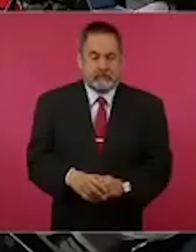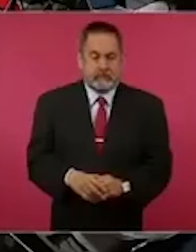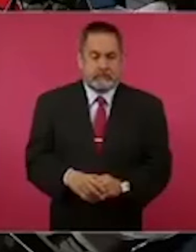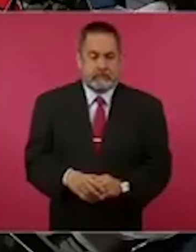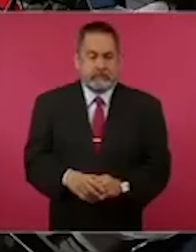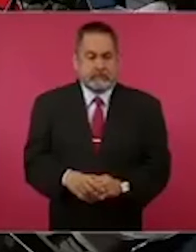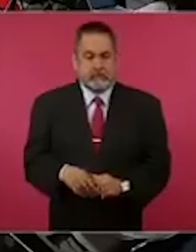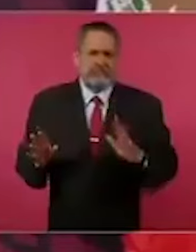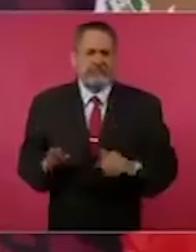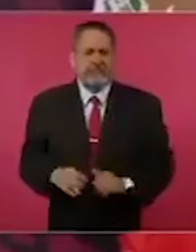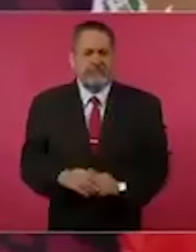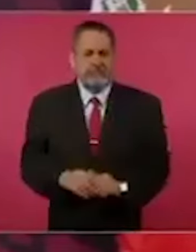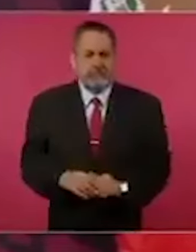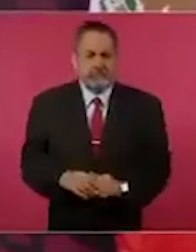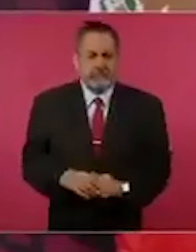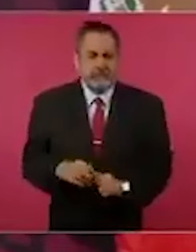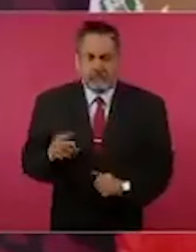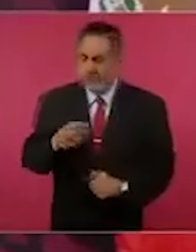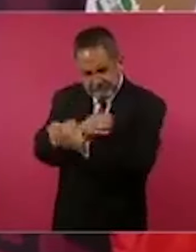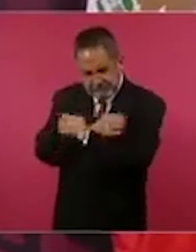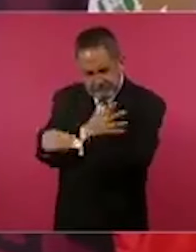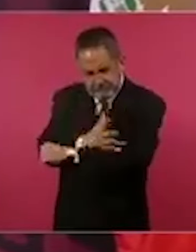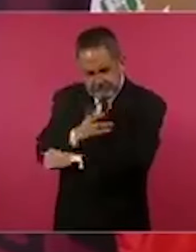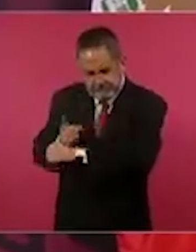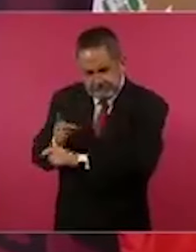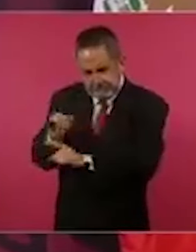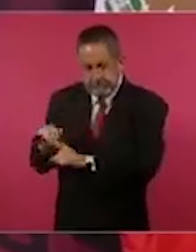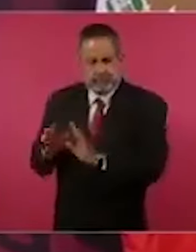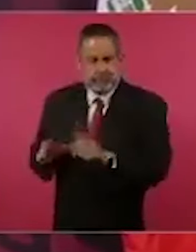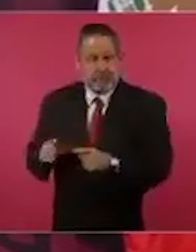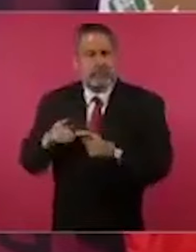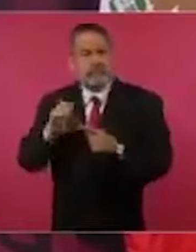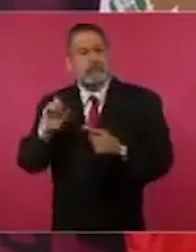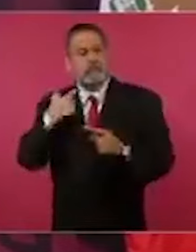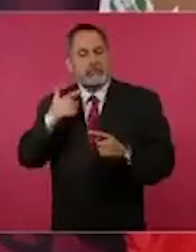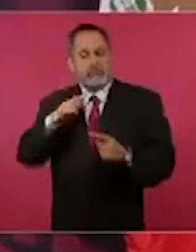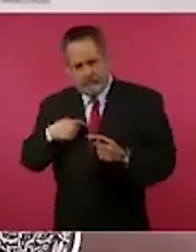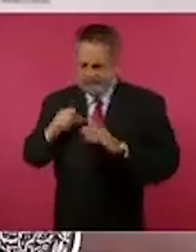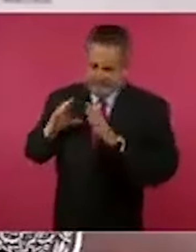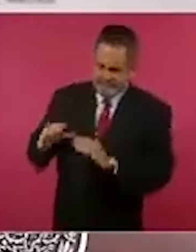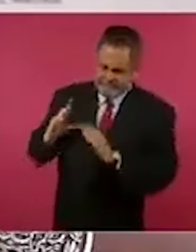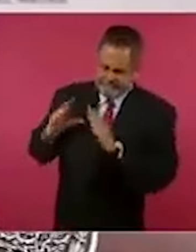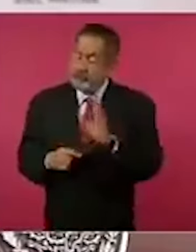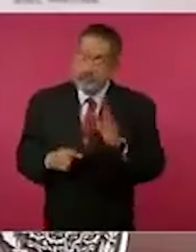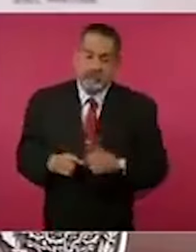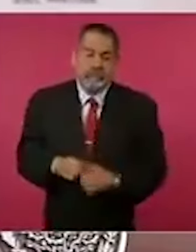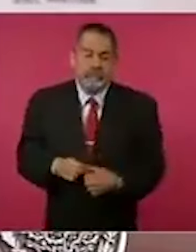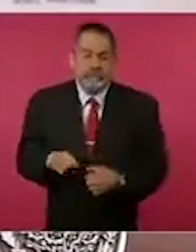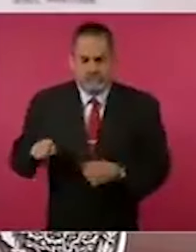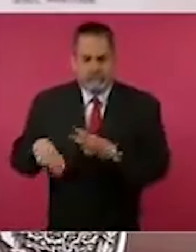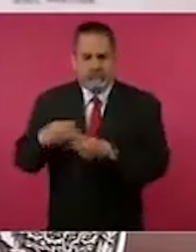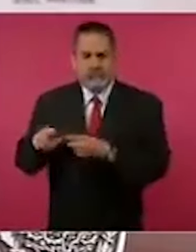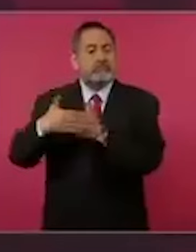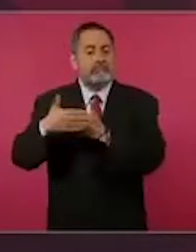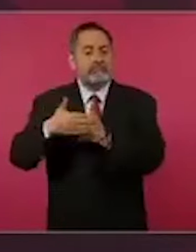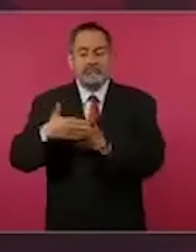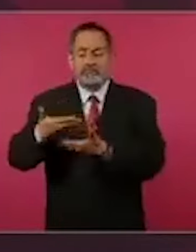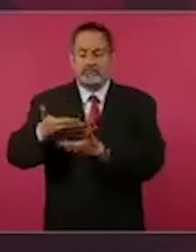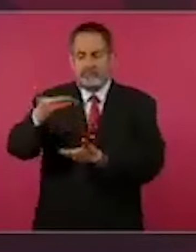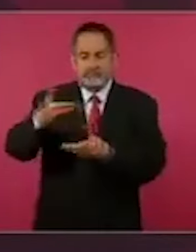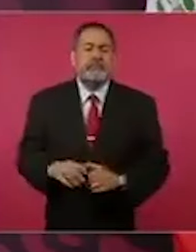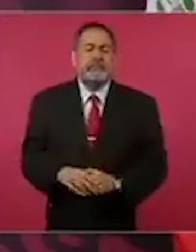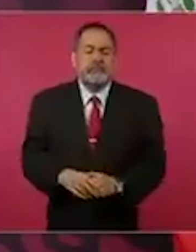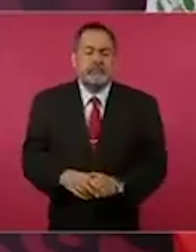son honrados, porque así fueron educados, por la finada mamá y por el papá, van a sacar un documento, se